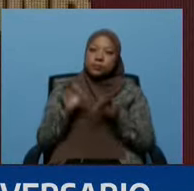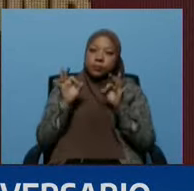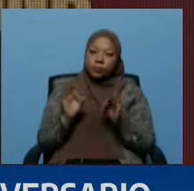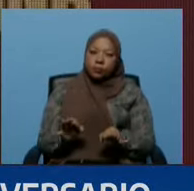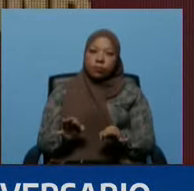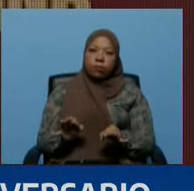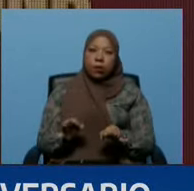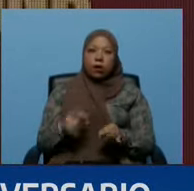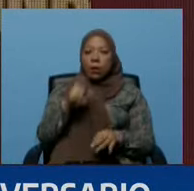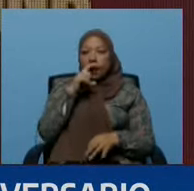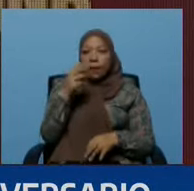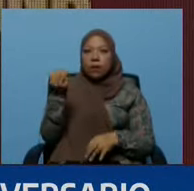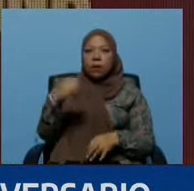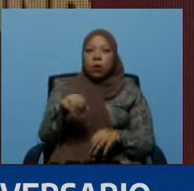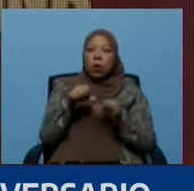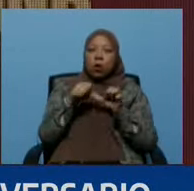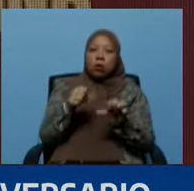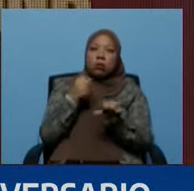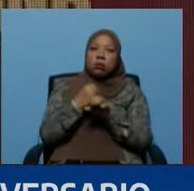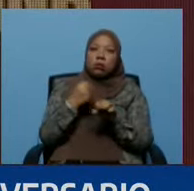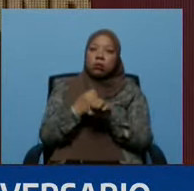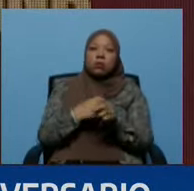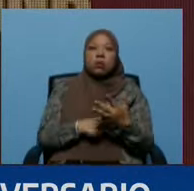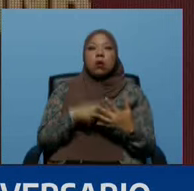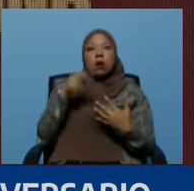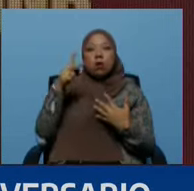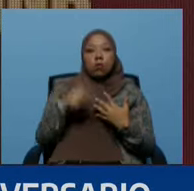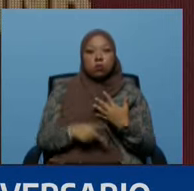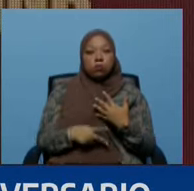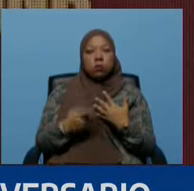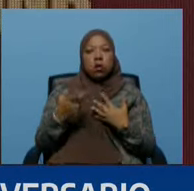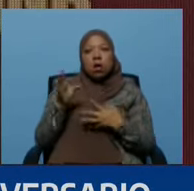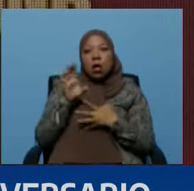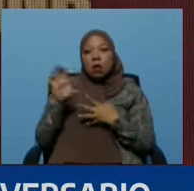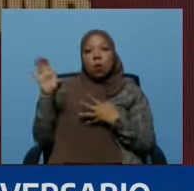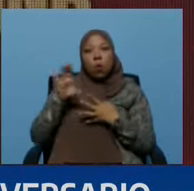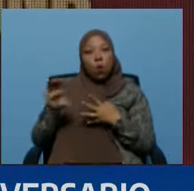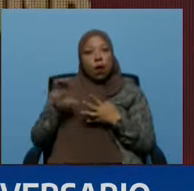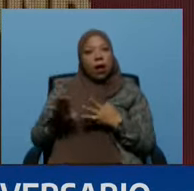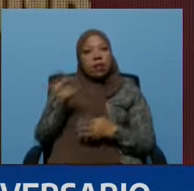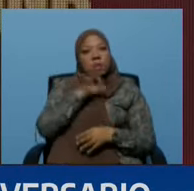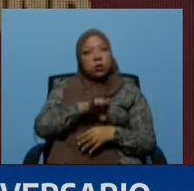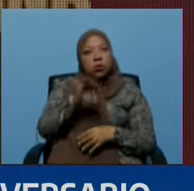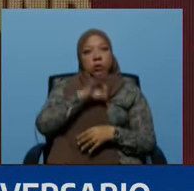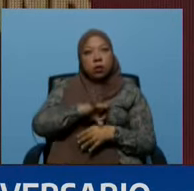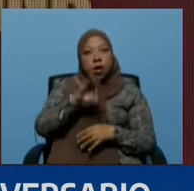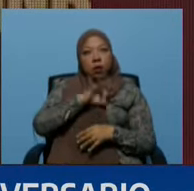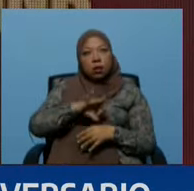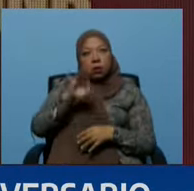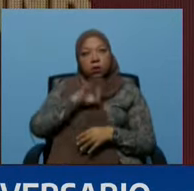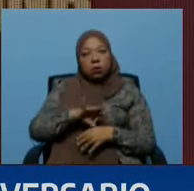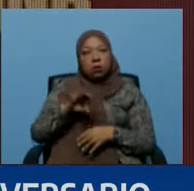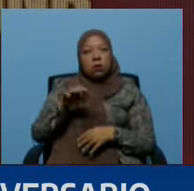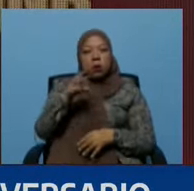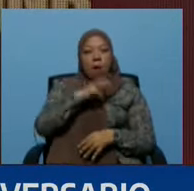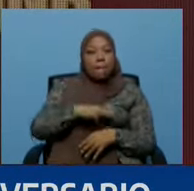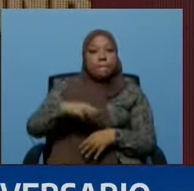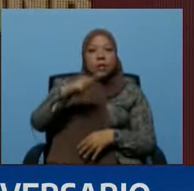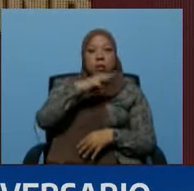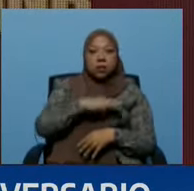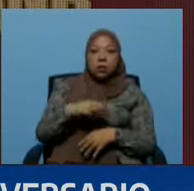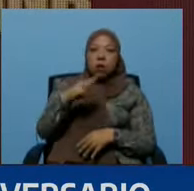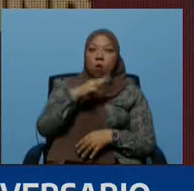Tenemos que seguir avanzando en los planes de carácter socioeconómico, en las grandes